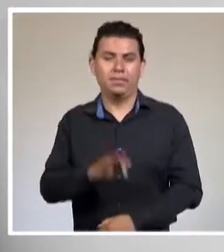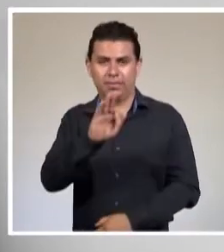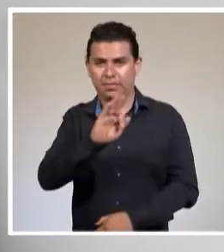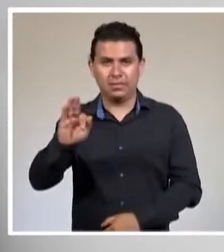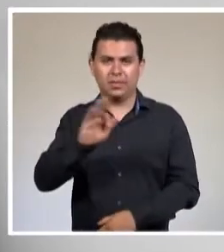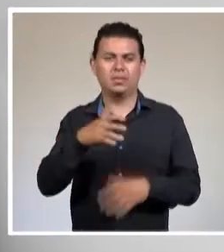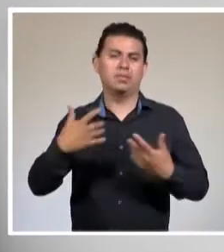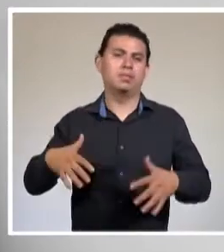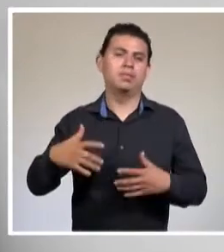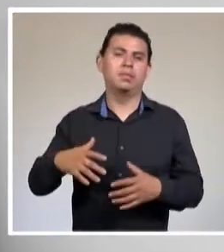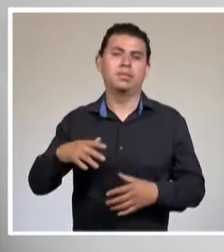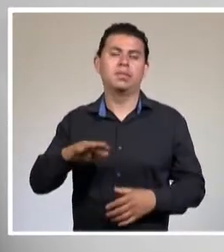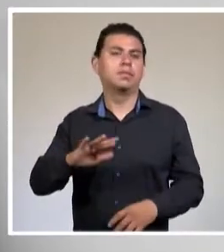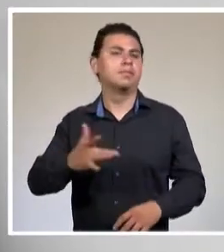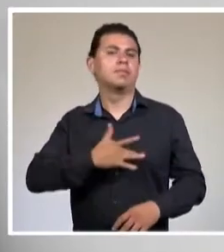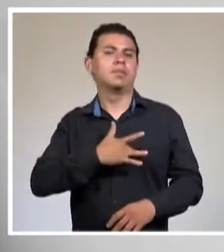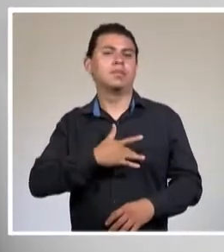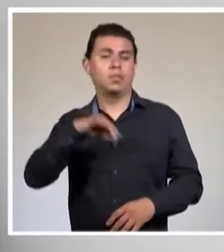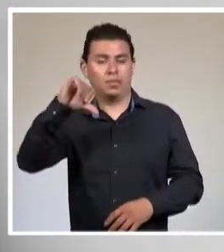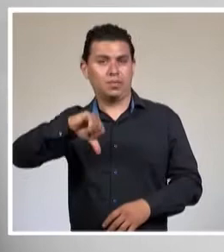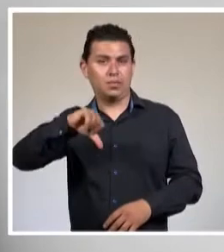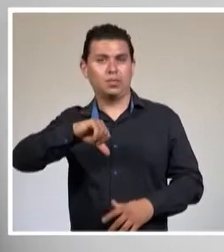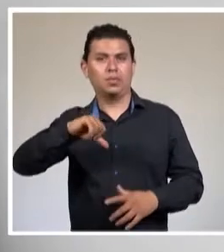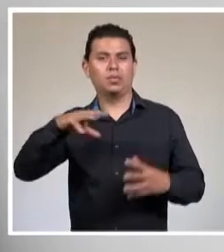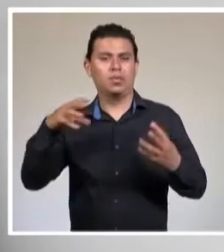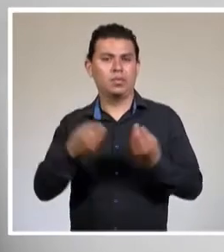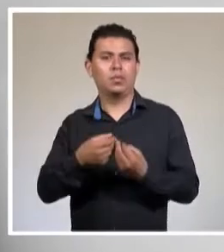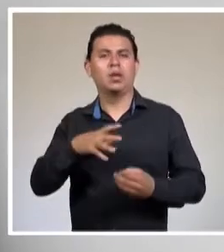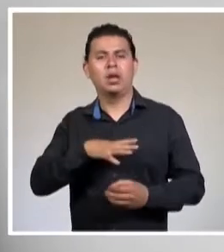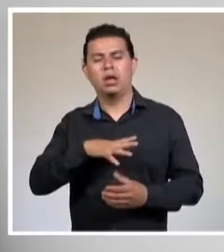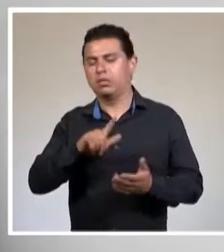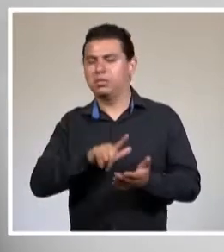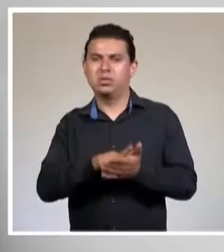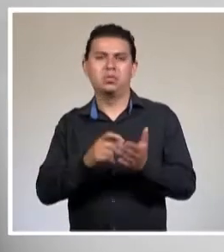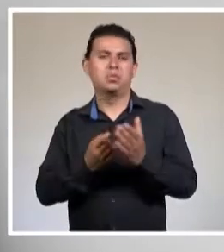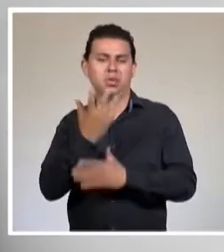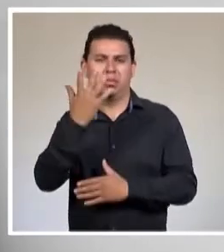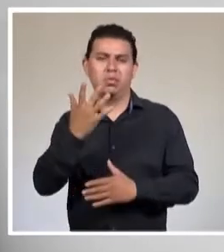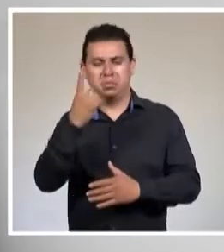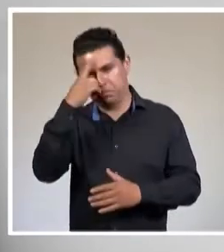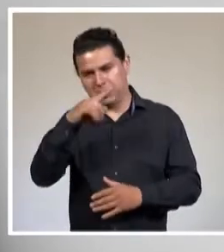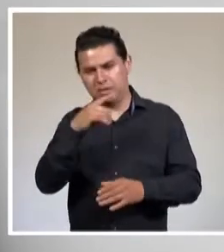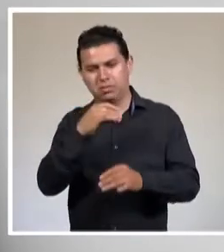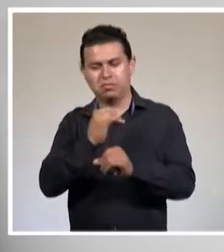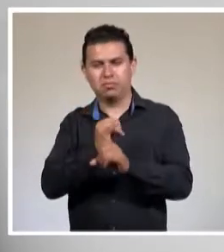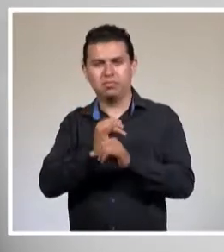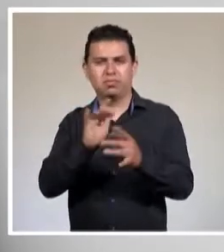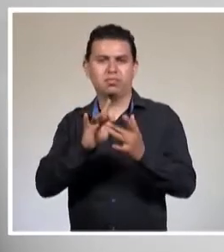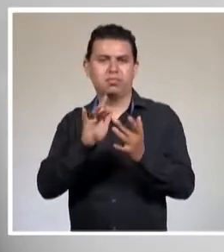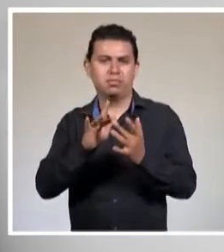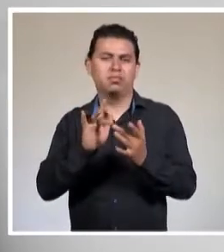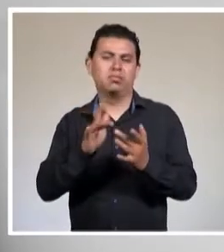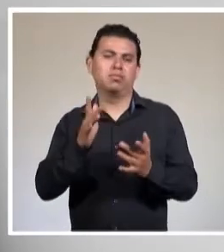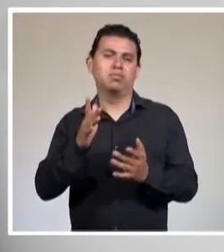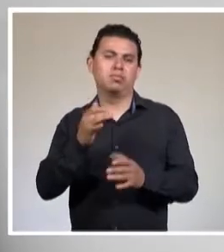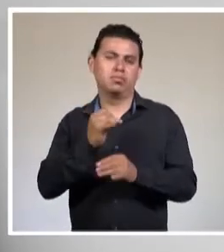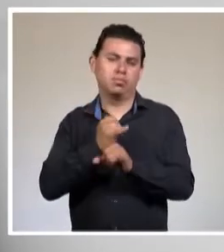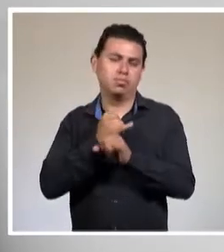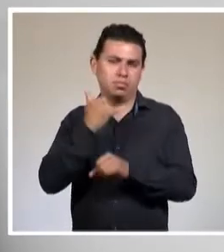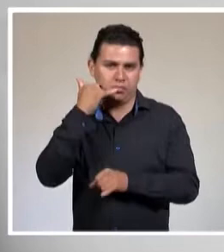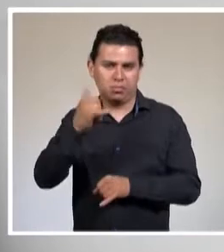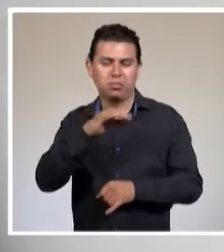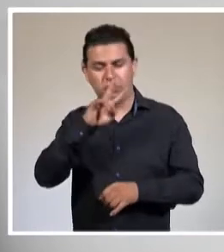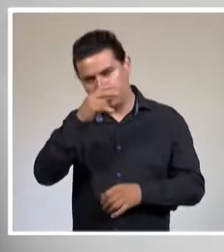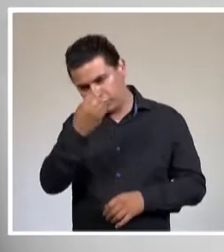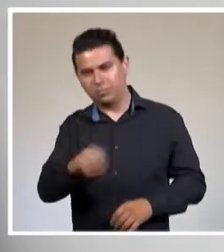permite recordar en principio que hoy contamos con una reforma y una ley telesecundaria en telecomunicaciones que obliga